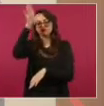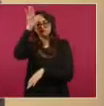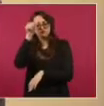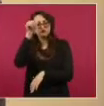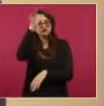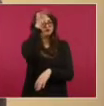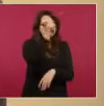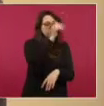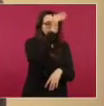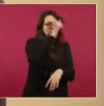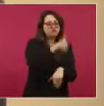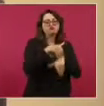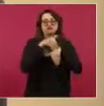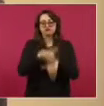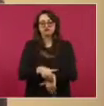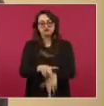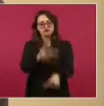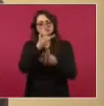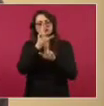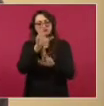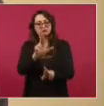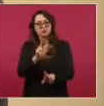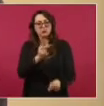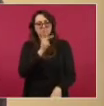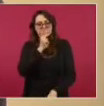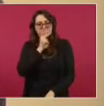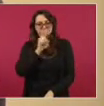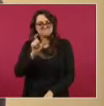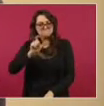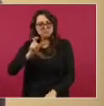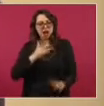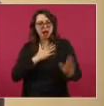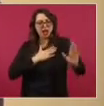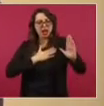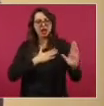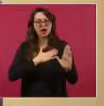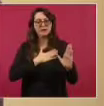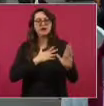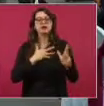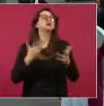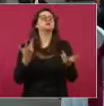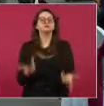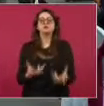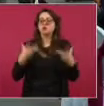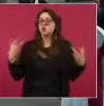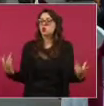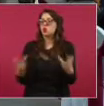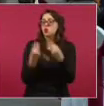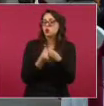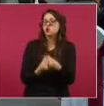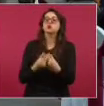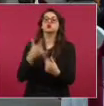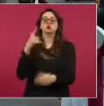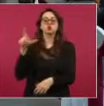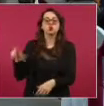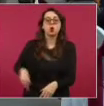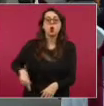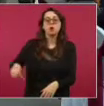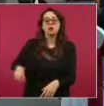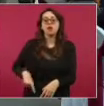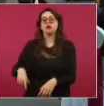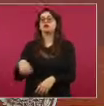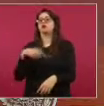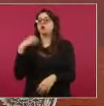los que participa, sabe honrar su palabra, lo hace con el gobierno y lo hace con las empresas, y por todo